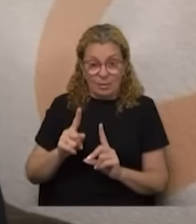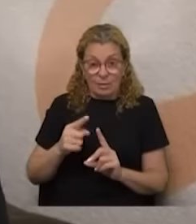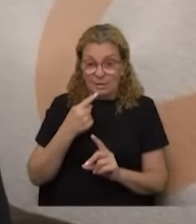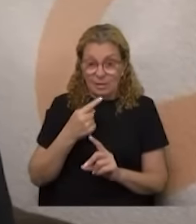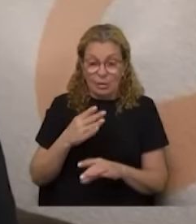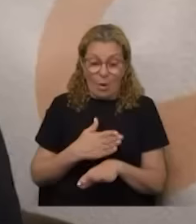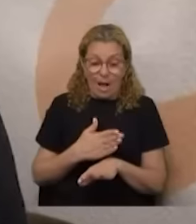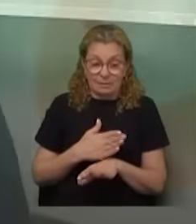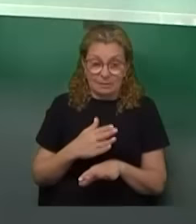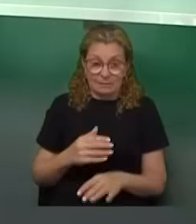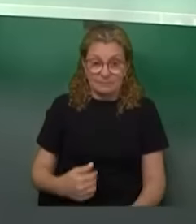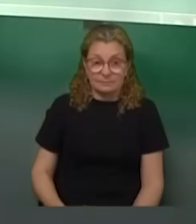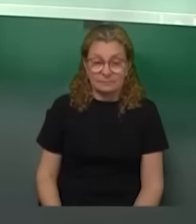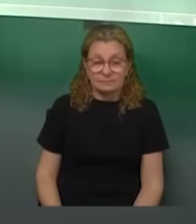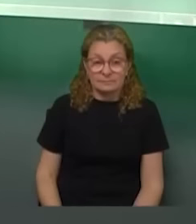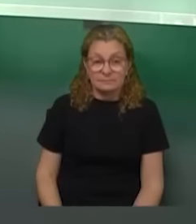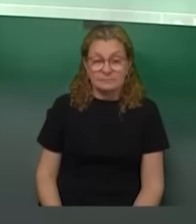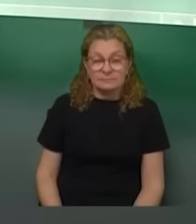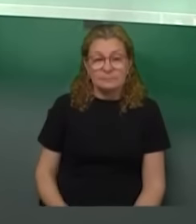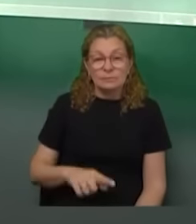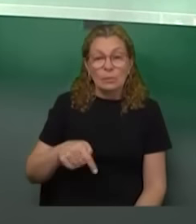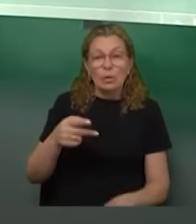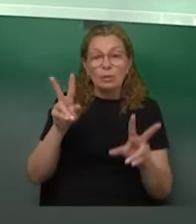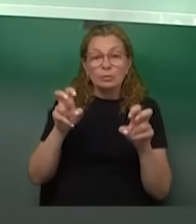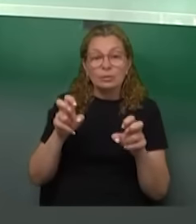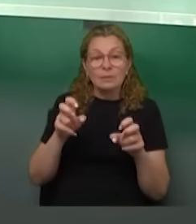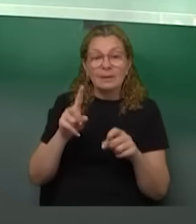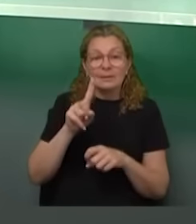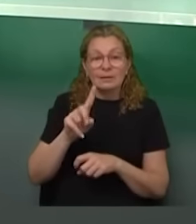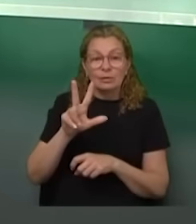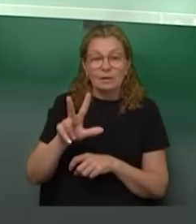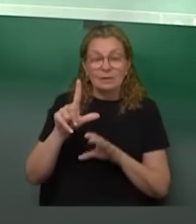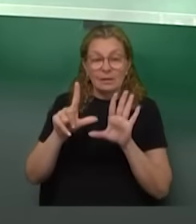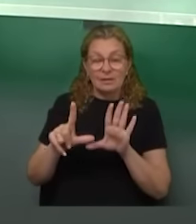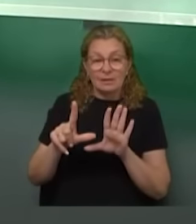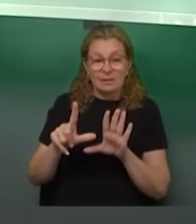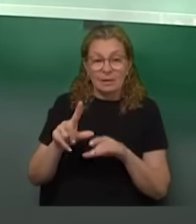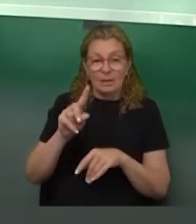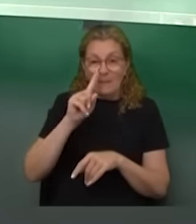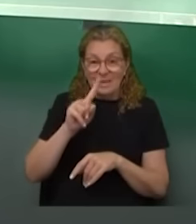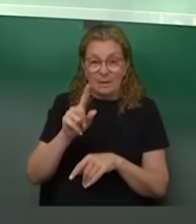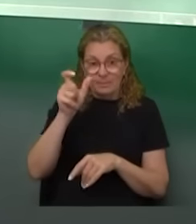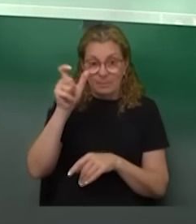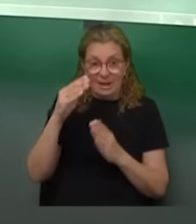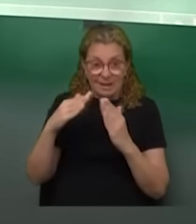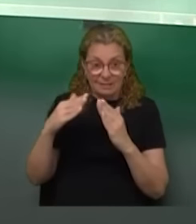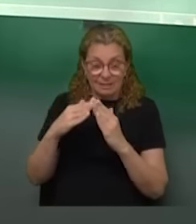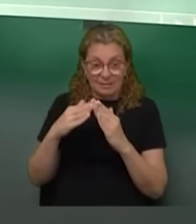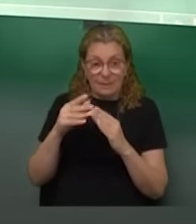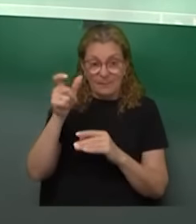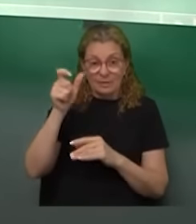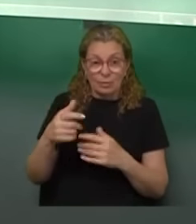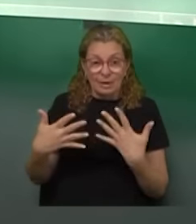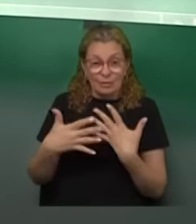se haga otro asunto de la jornada en 137 de cada 1000 hogares Hay personas